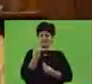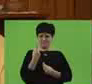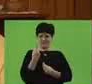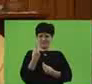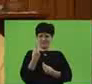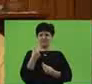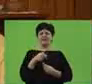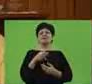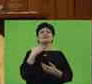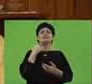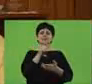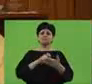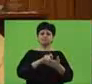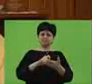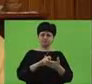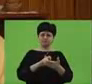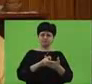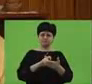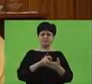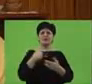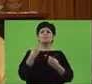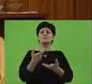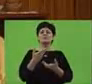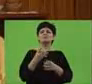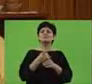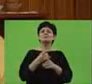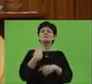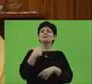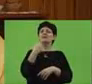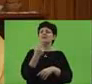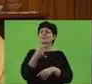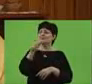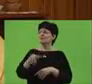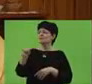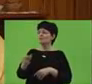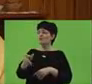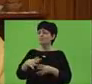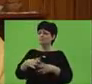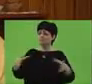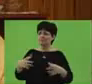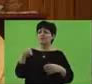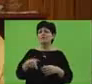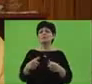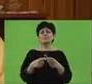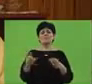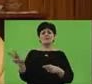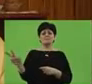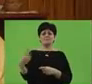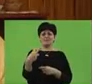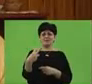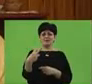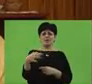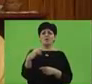Por eso, yo le diría a todas las personas obesas. Que están mirando el programa.